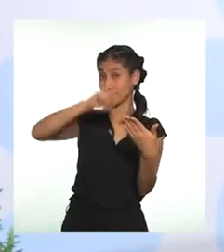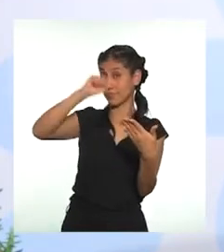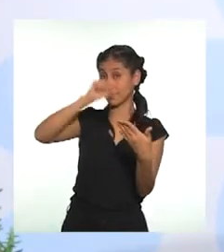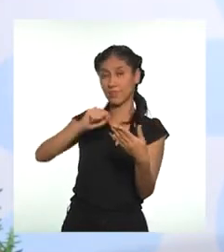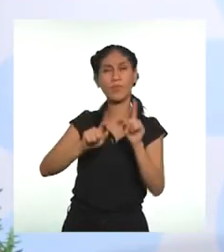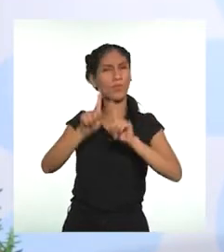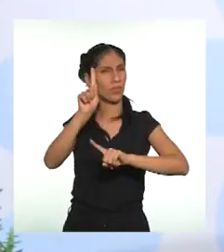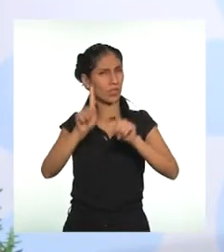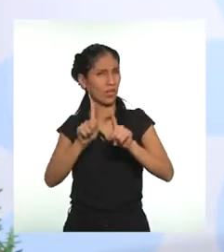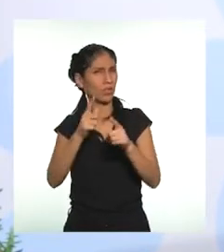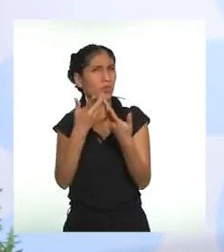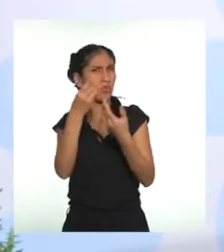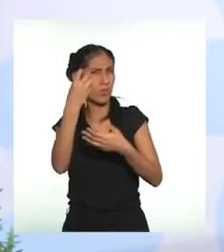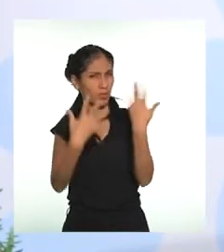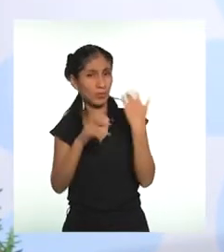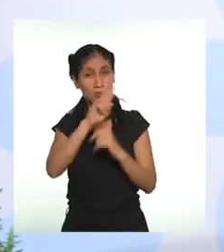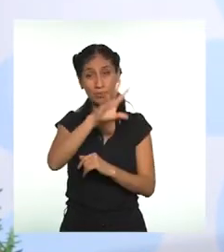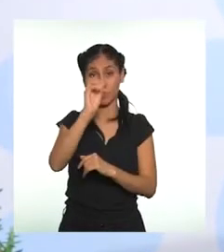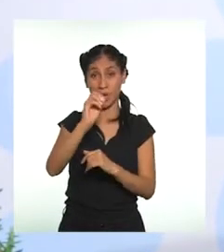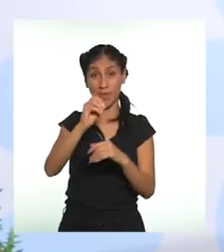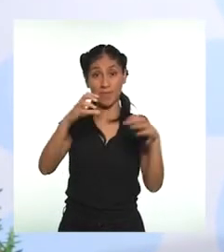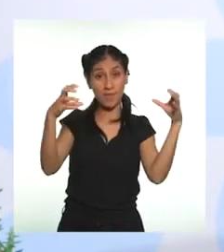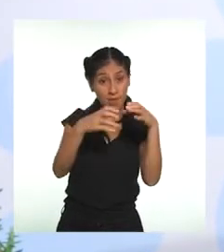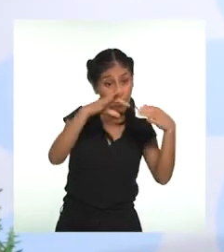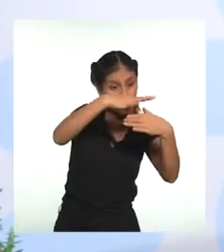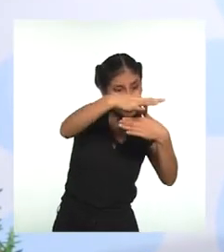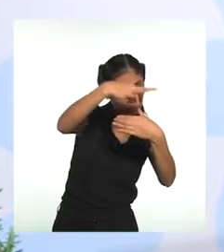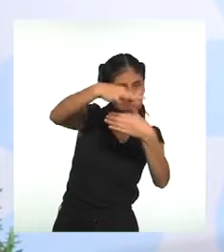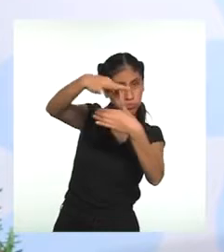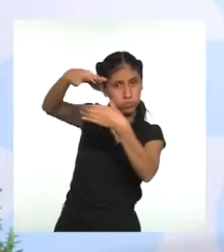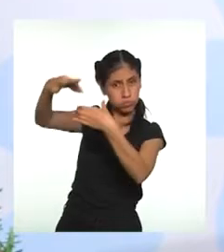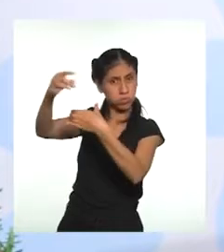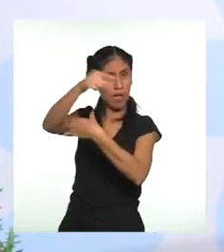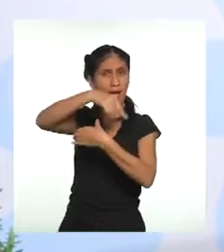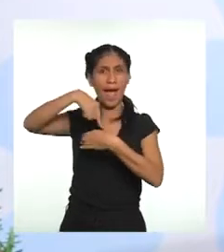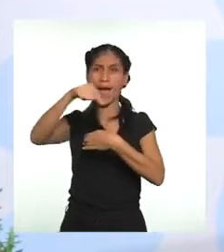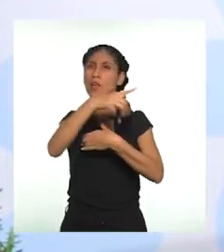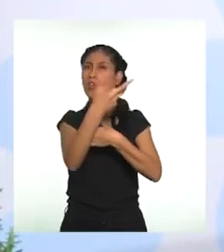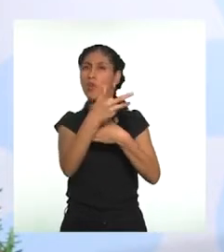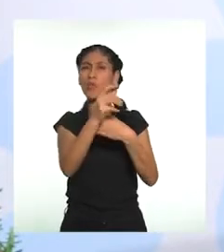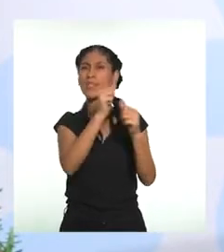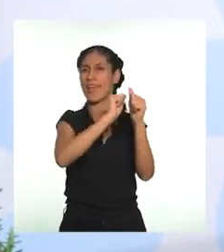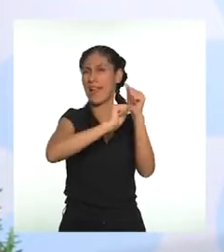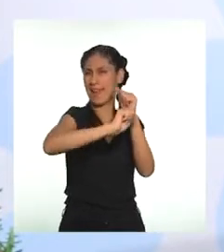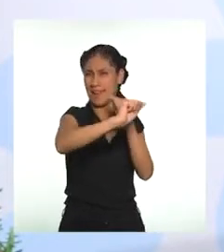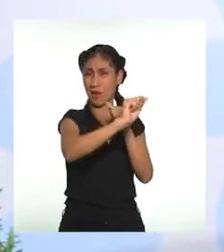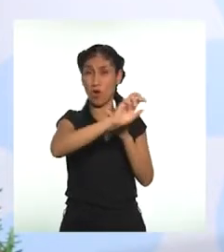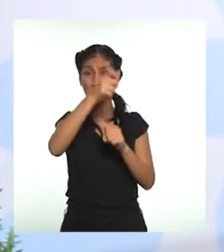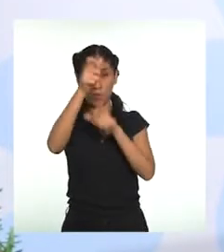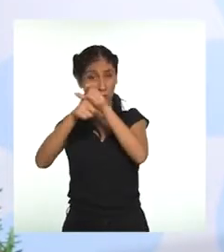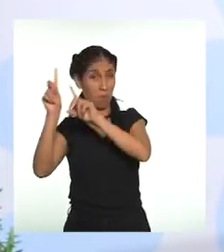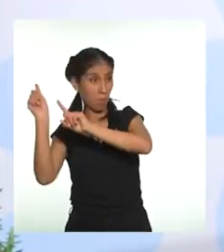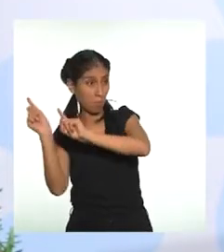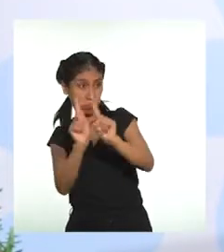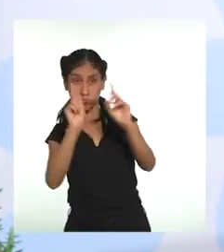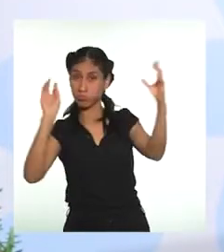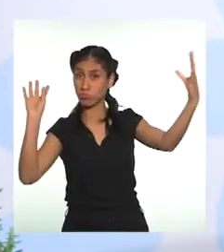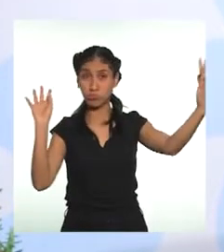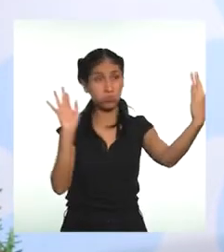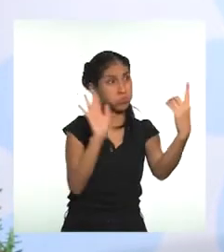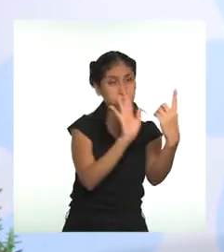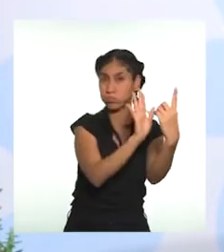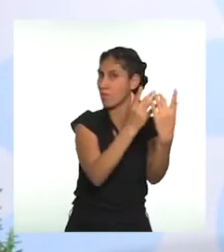Efectivamente, Andrea, existen alrededor de 20 pueblos indígenas en situación de aislamiento o contacto